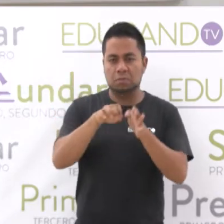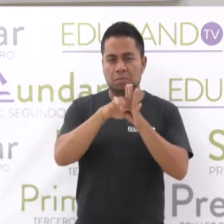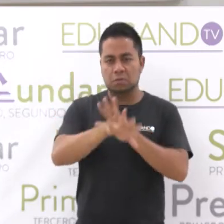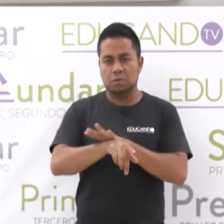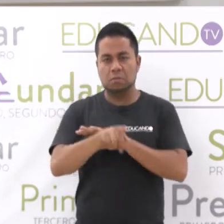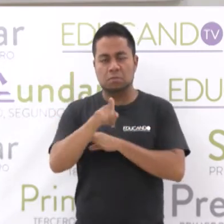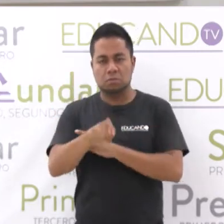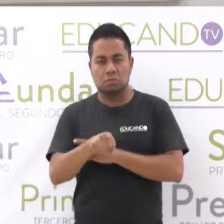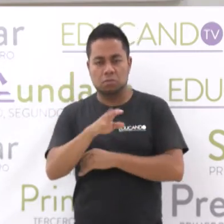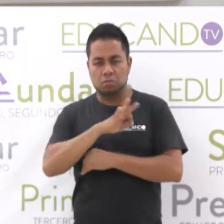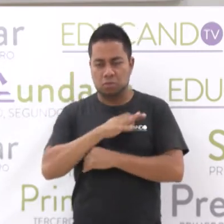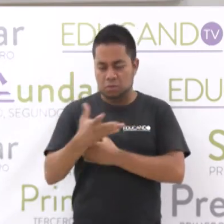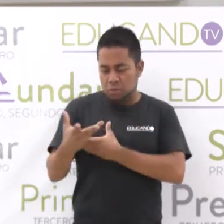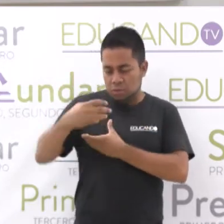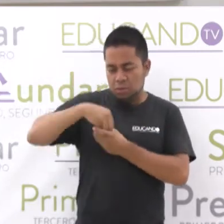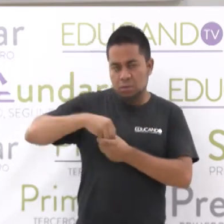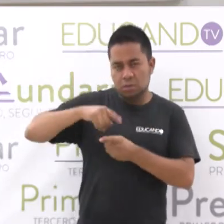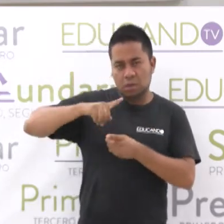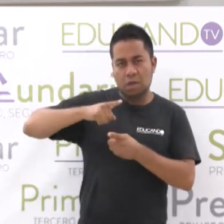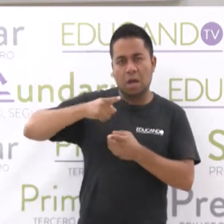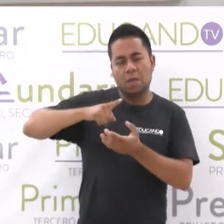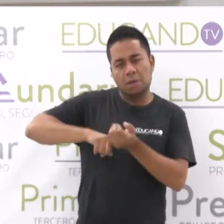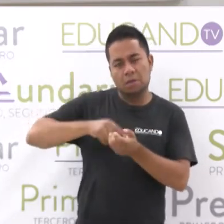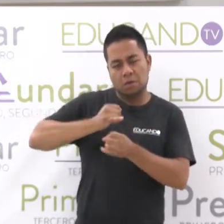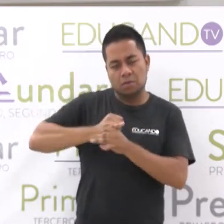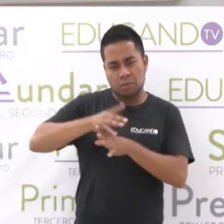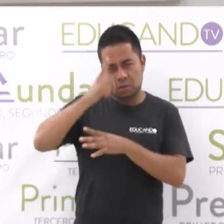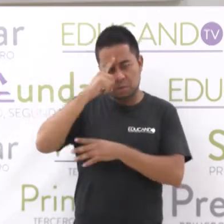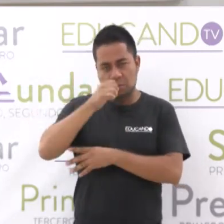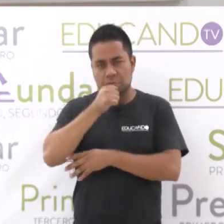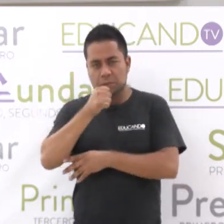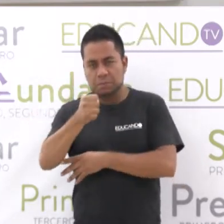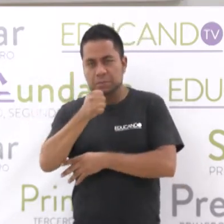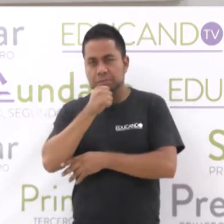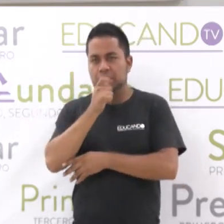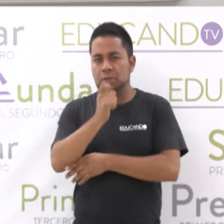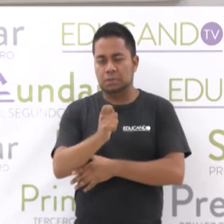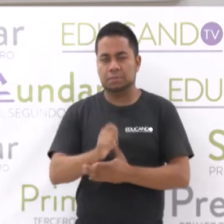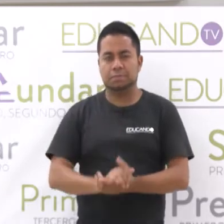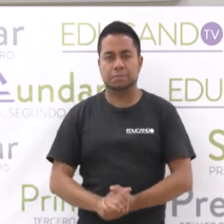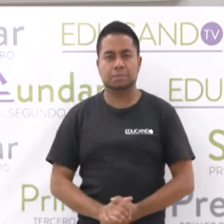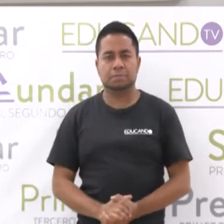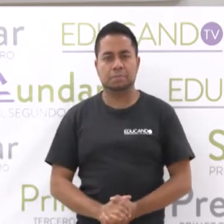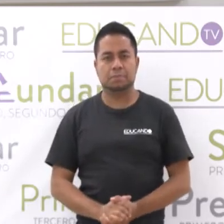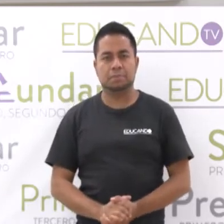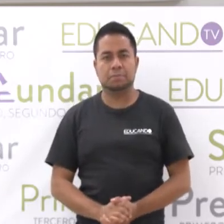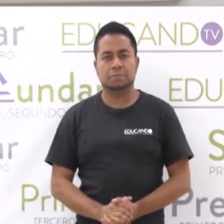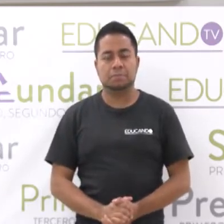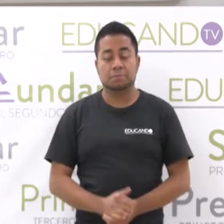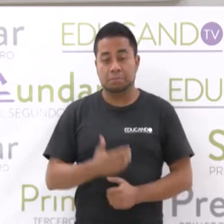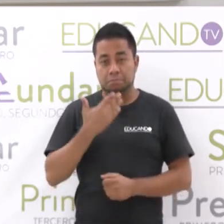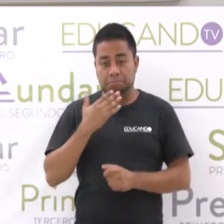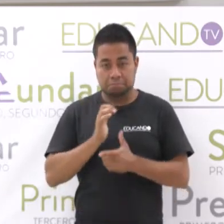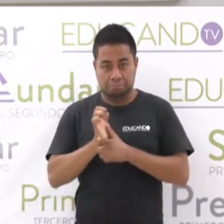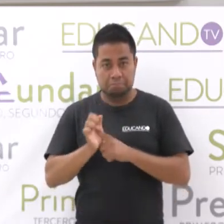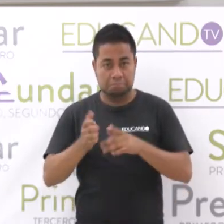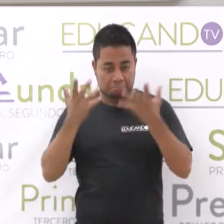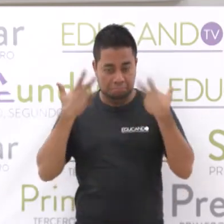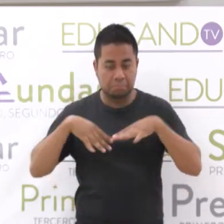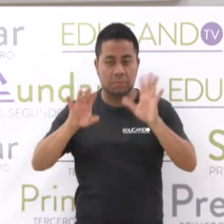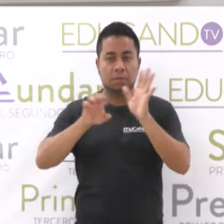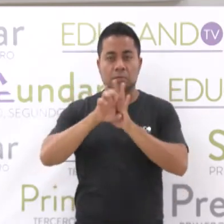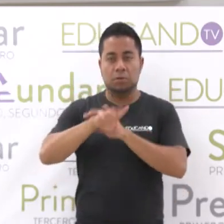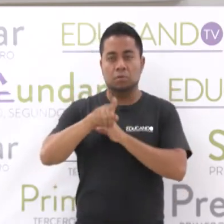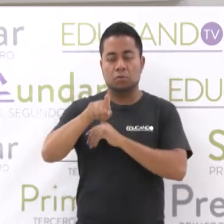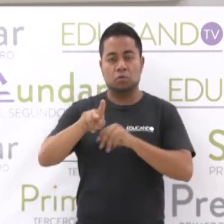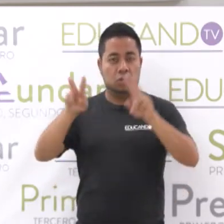cómo podemos incorporar información a un reportaje. Bien, entonces supongamos que ustedes ya